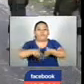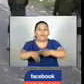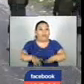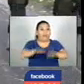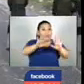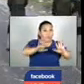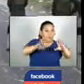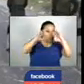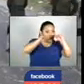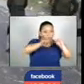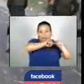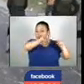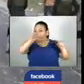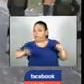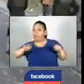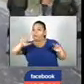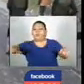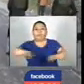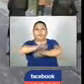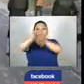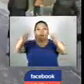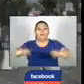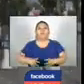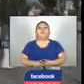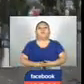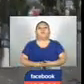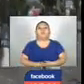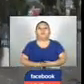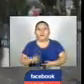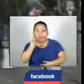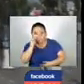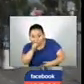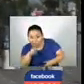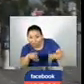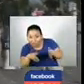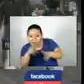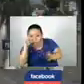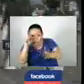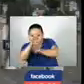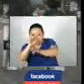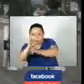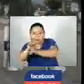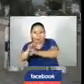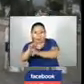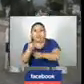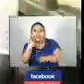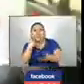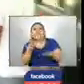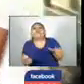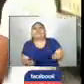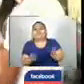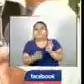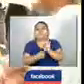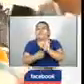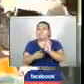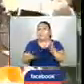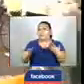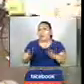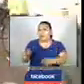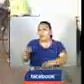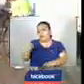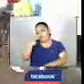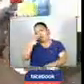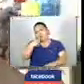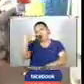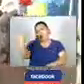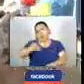las 10 de la noche hasta las 5 de la madrugada. De encontrarse en las calles en ese horario sin ningún tipo de justificación, las autoridades